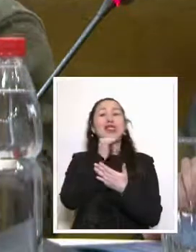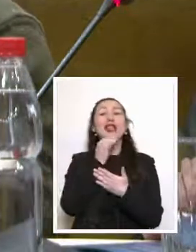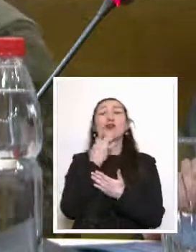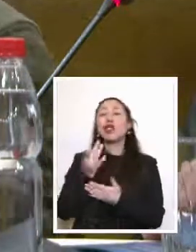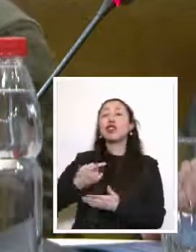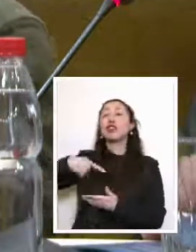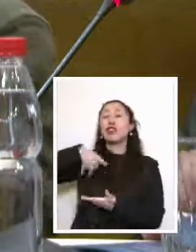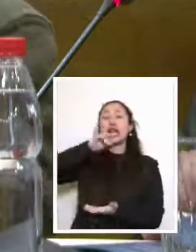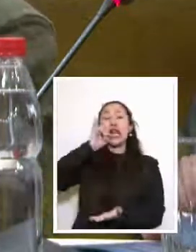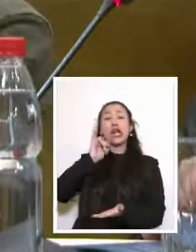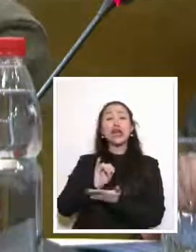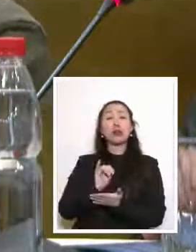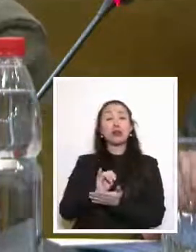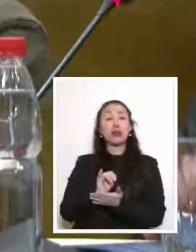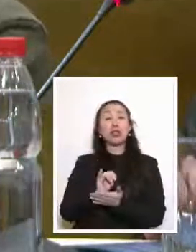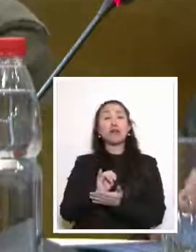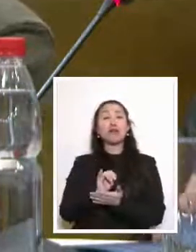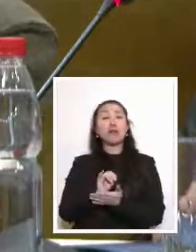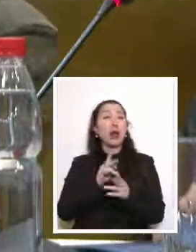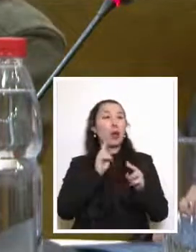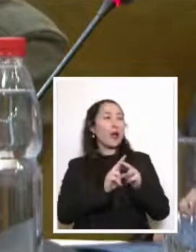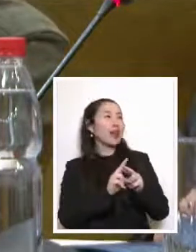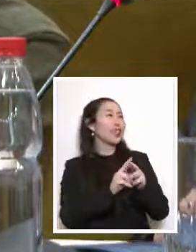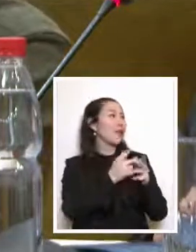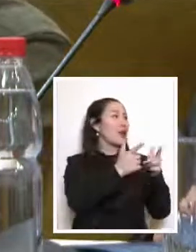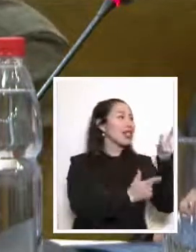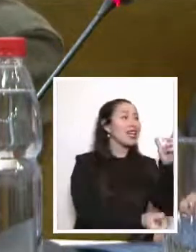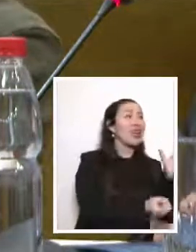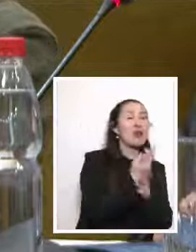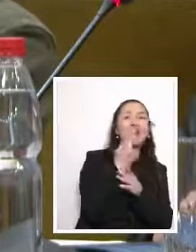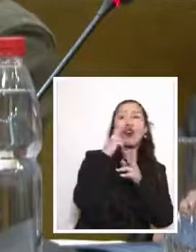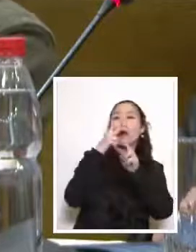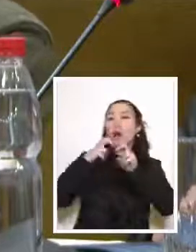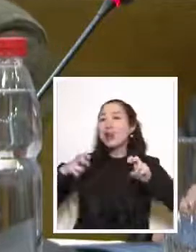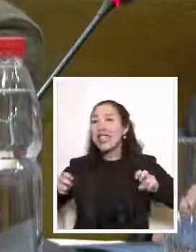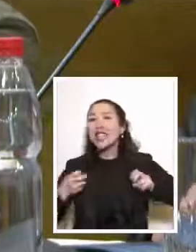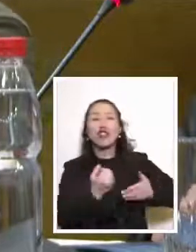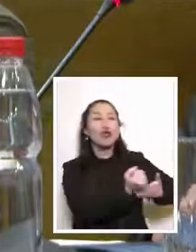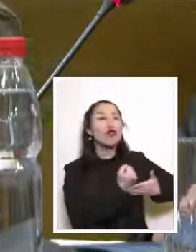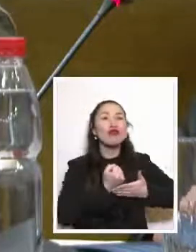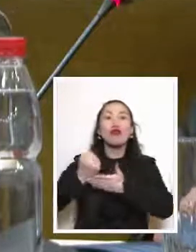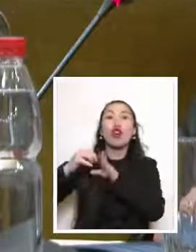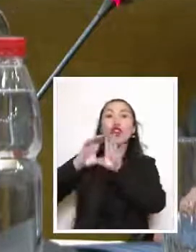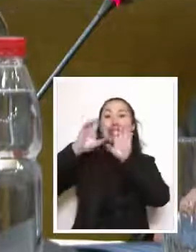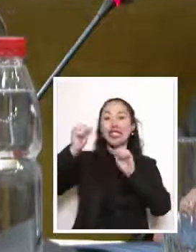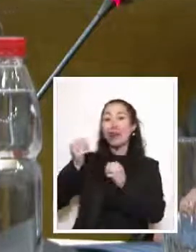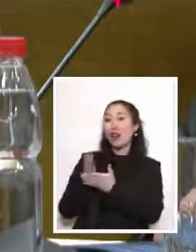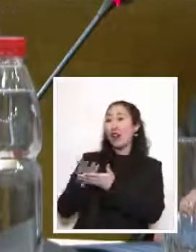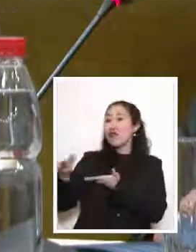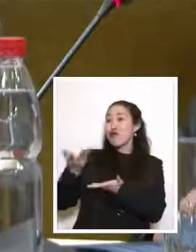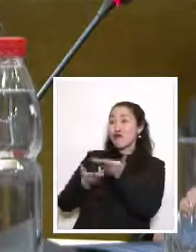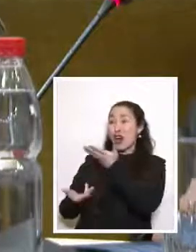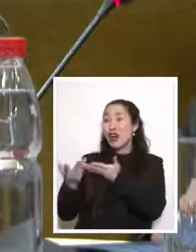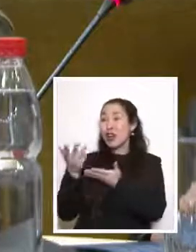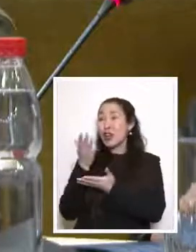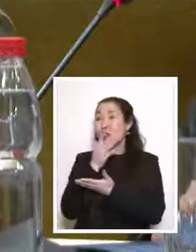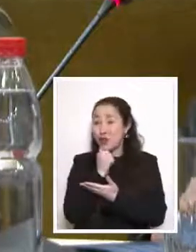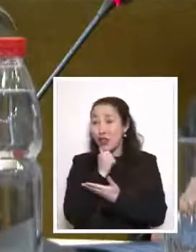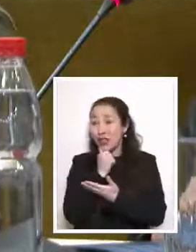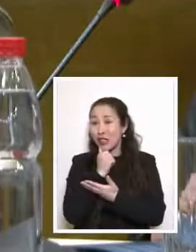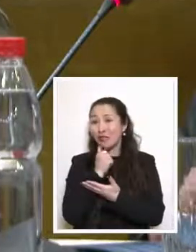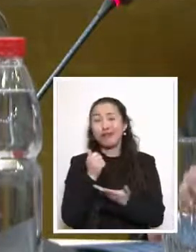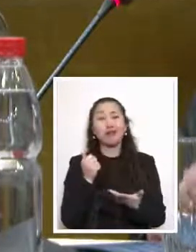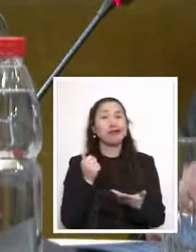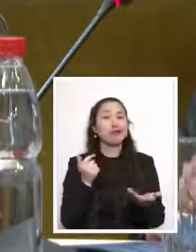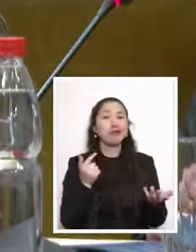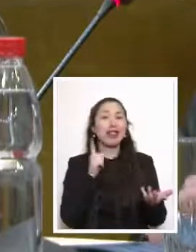instituciones para producir buenas políticas, buena investigación, buena colaboración con el sistema escolar, es un país que no va a, ahí sí no va a tener mucha